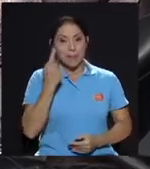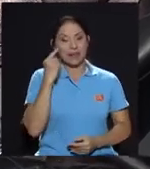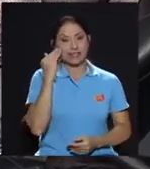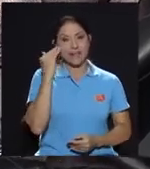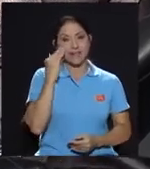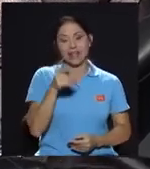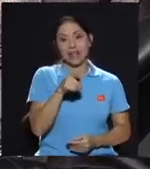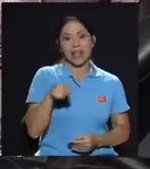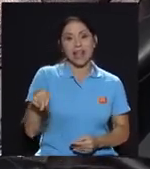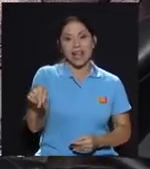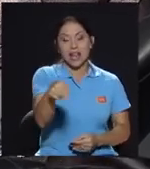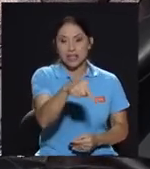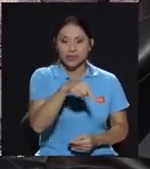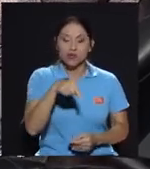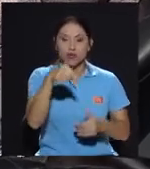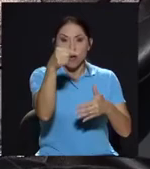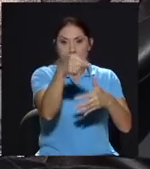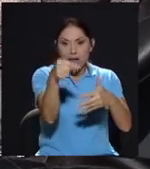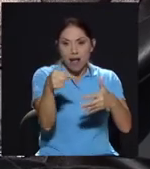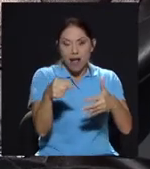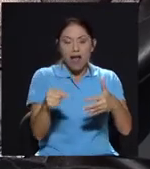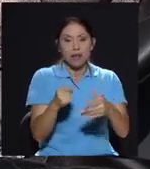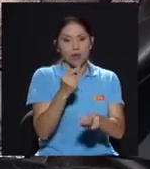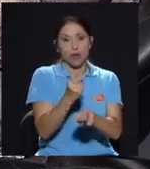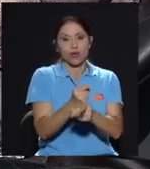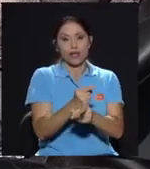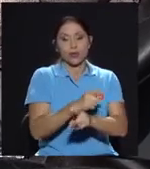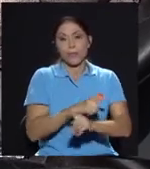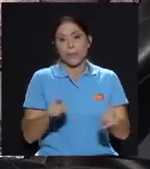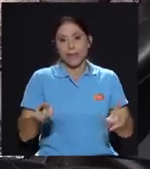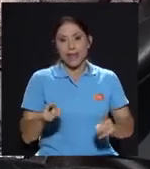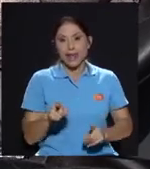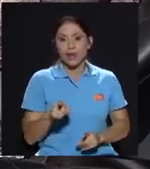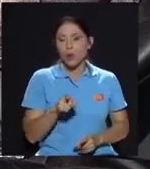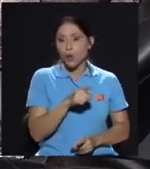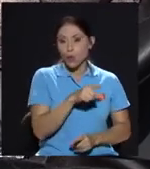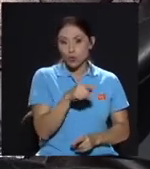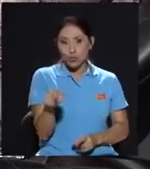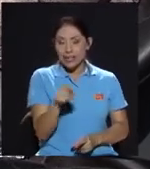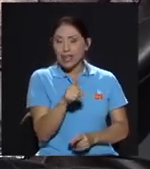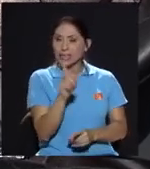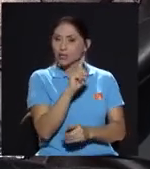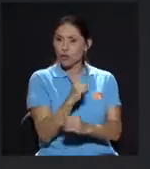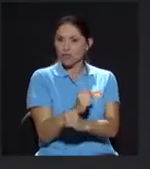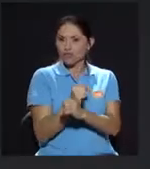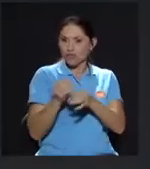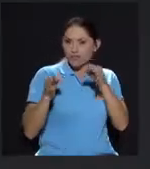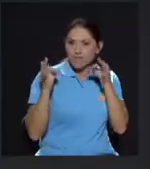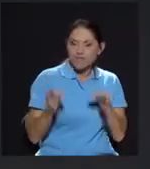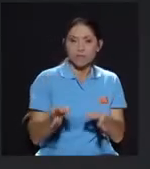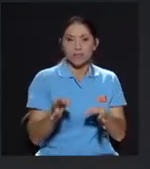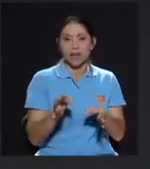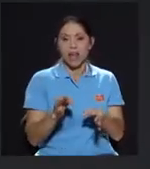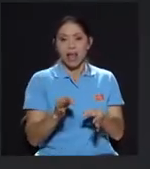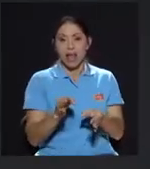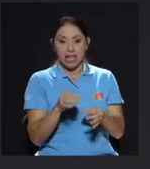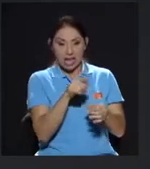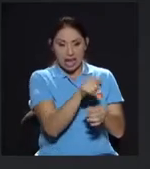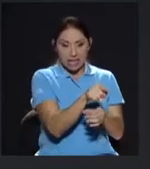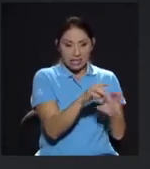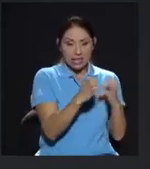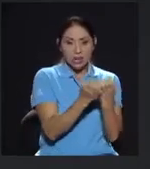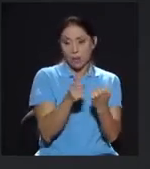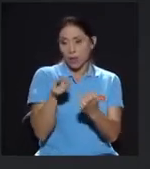ustedes no garantizan que ninguno de los dos equipos que están jugando gane el partido ni que quede en empate porque